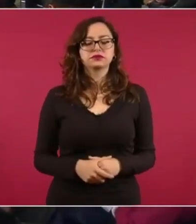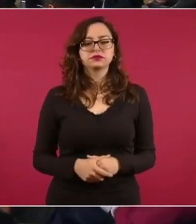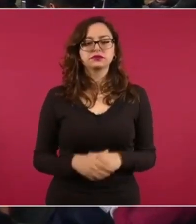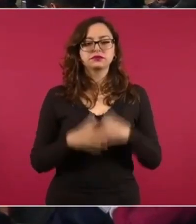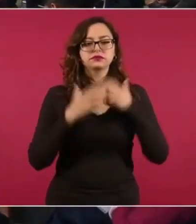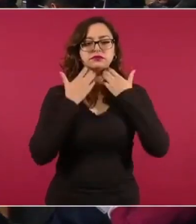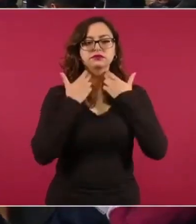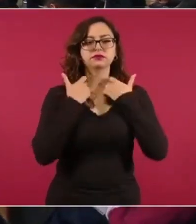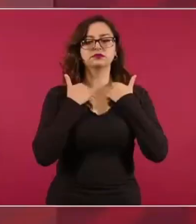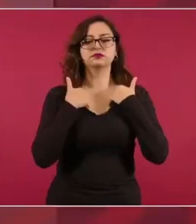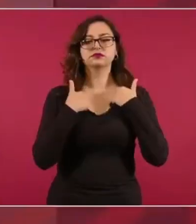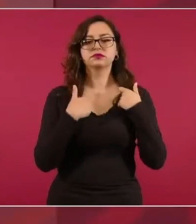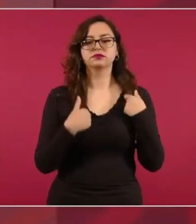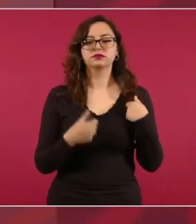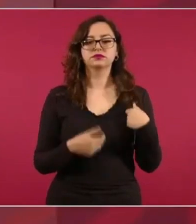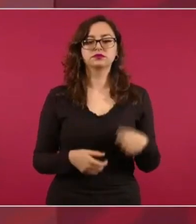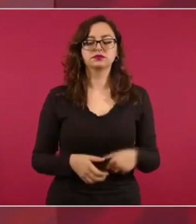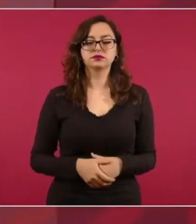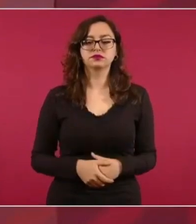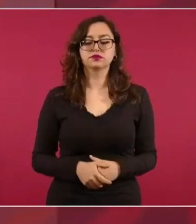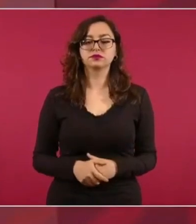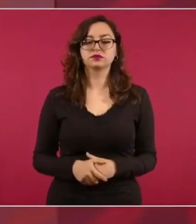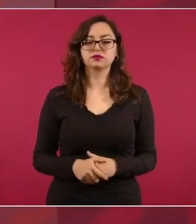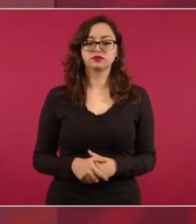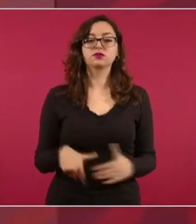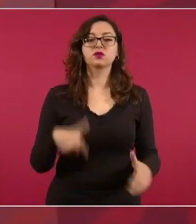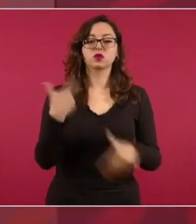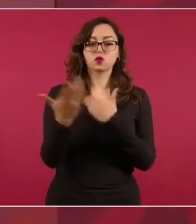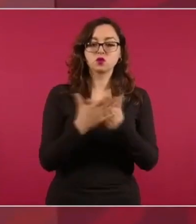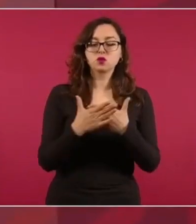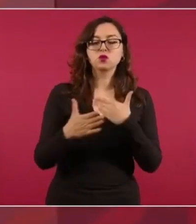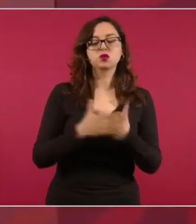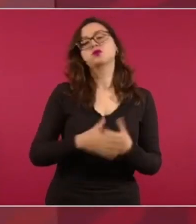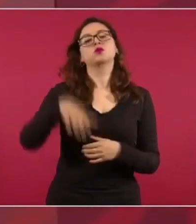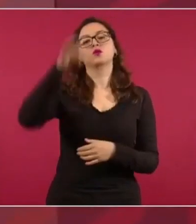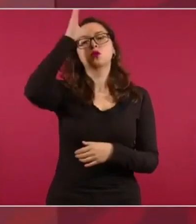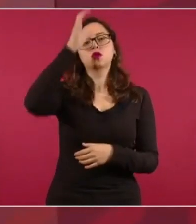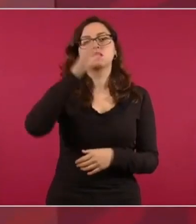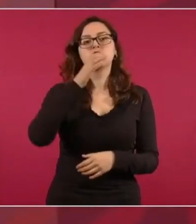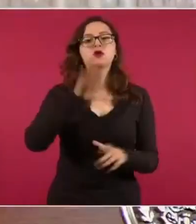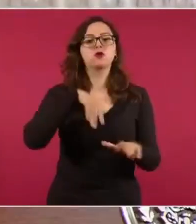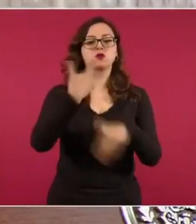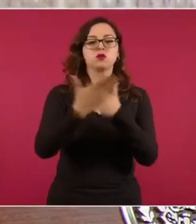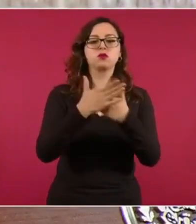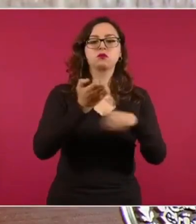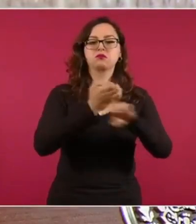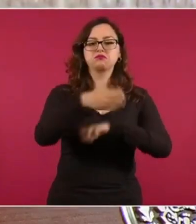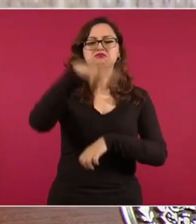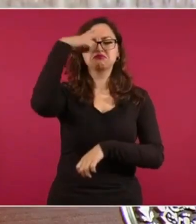No va a ser lo mismo Coahuila, el Estado de México,